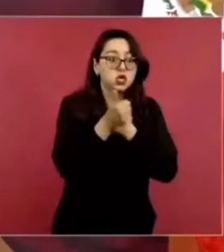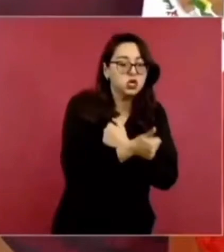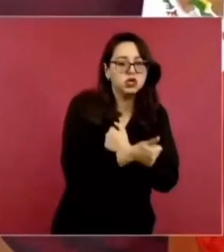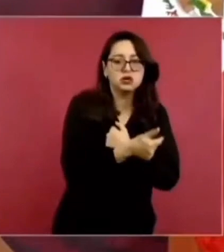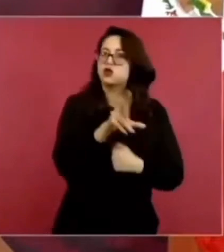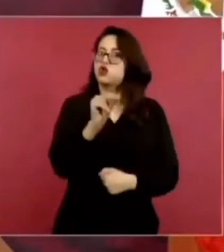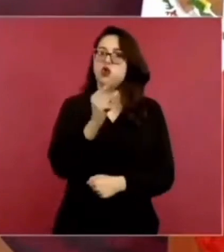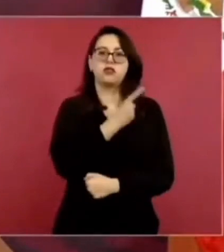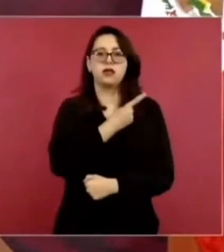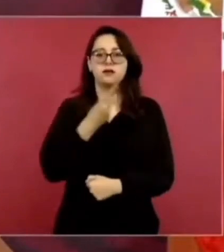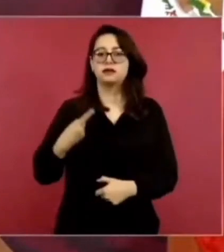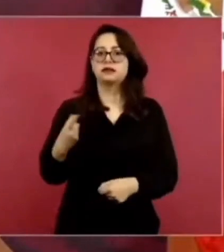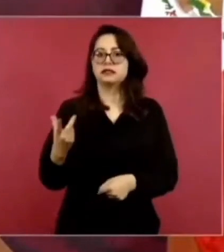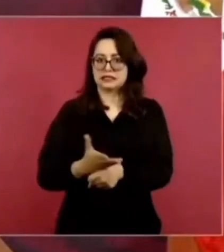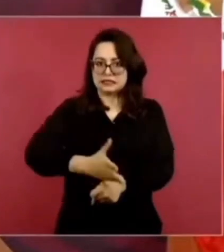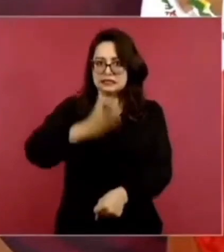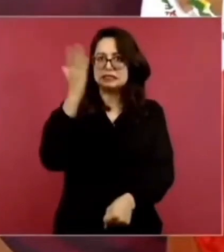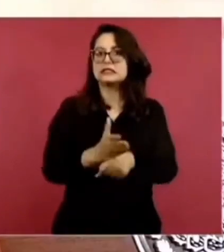error es castigado.